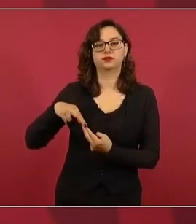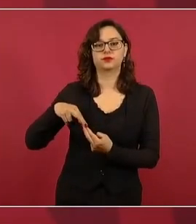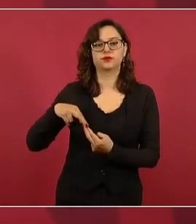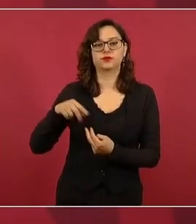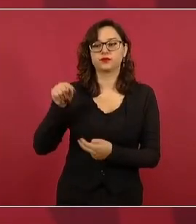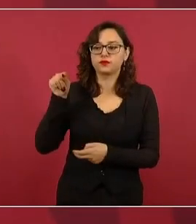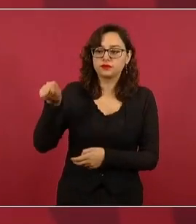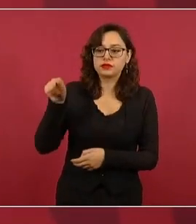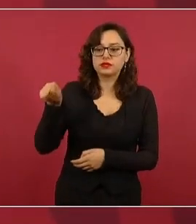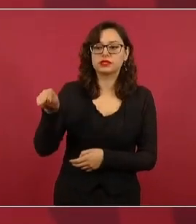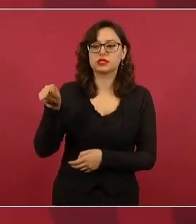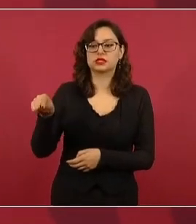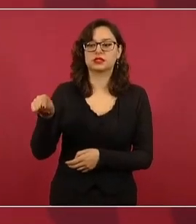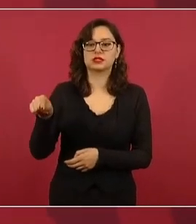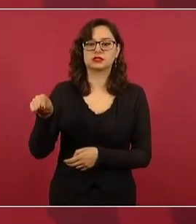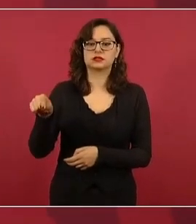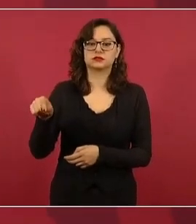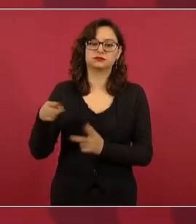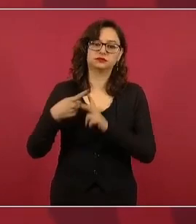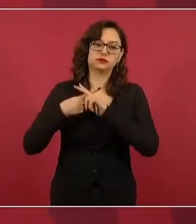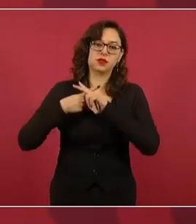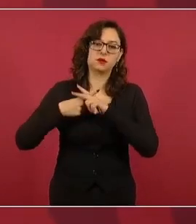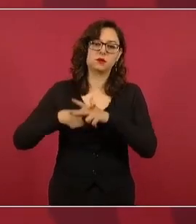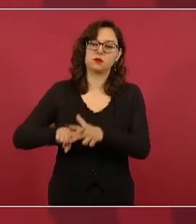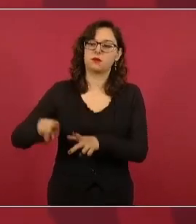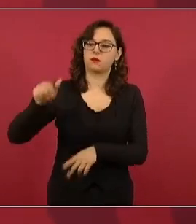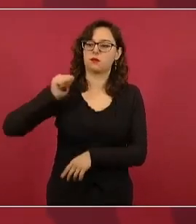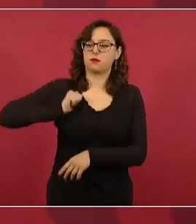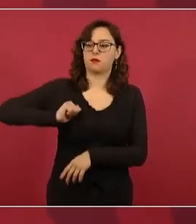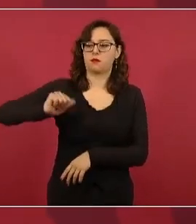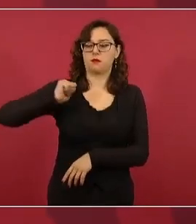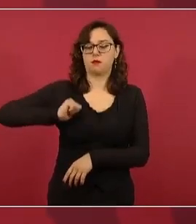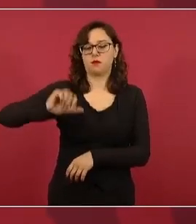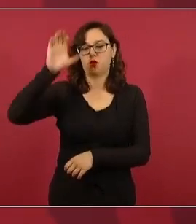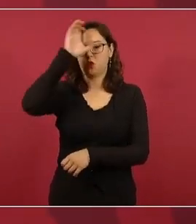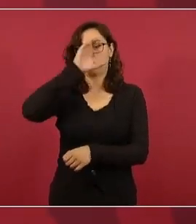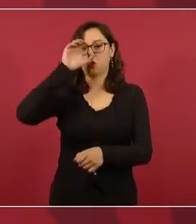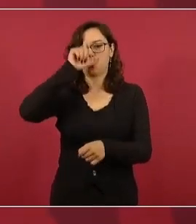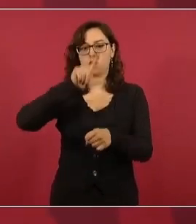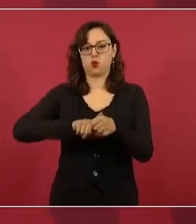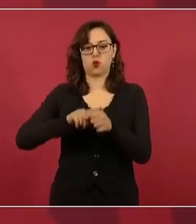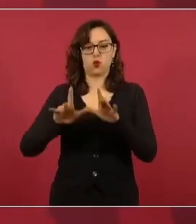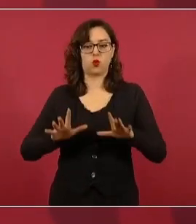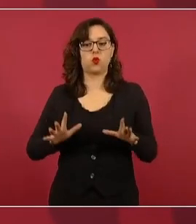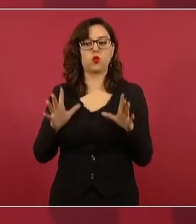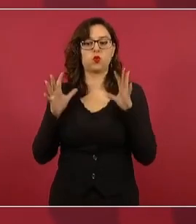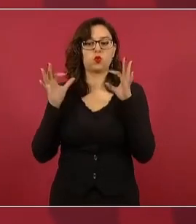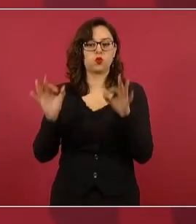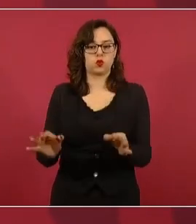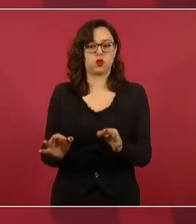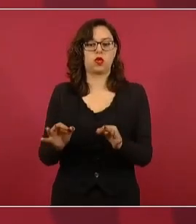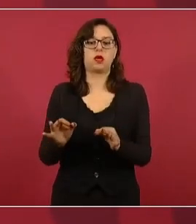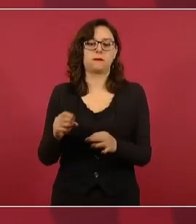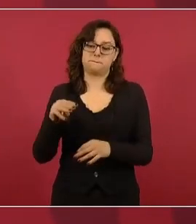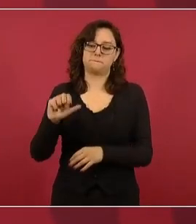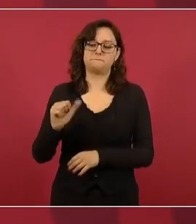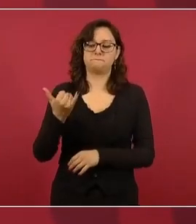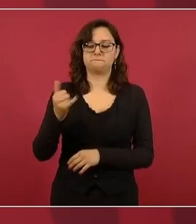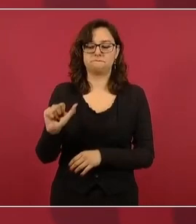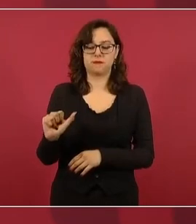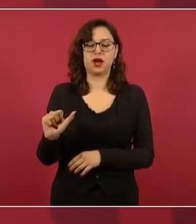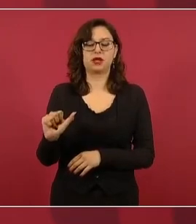se asentaron las antiguas culturas, en especial la cultura